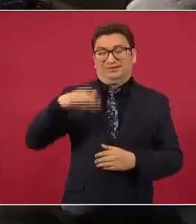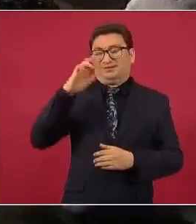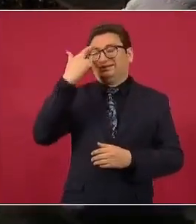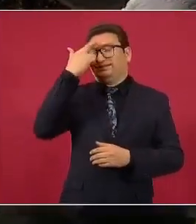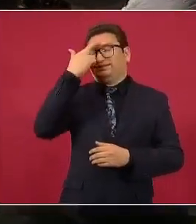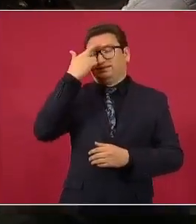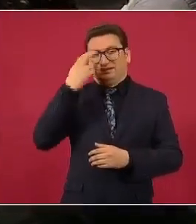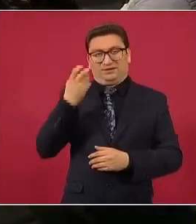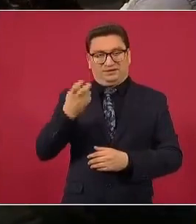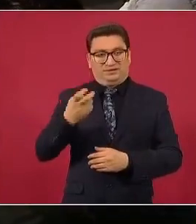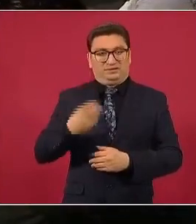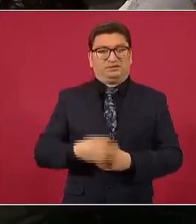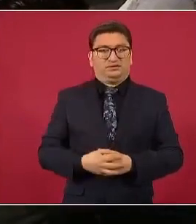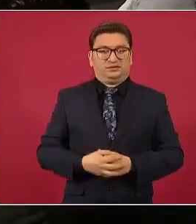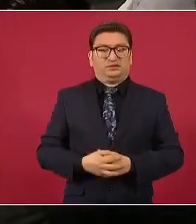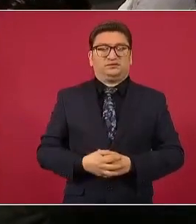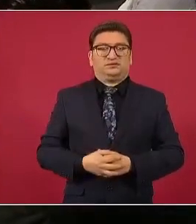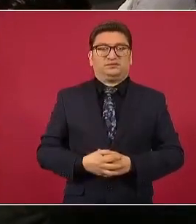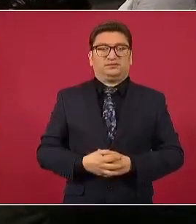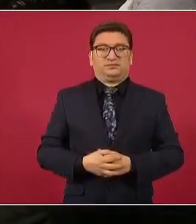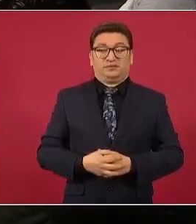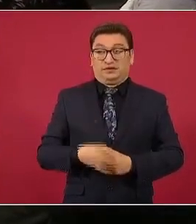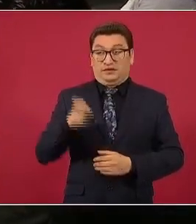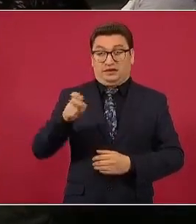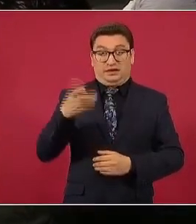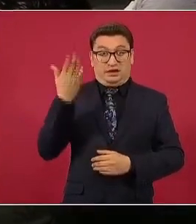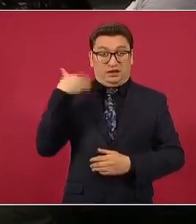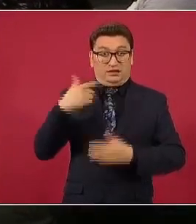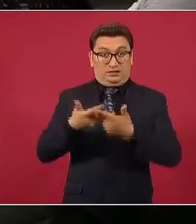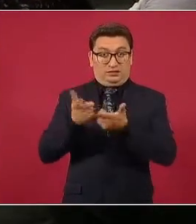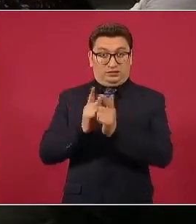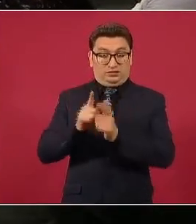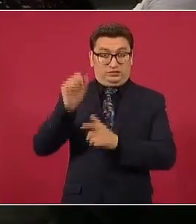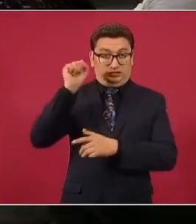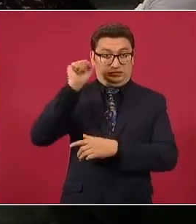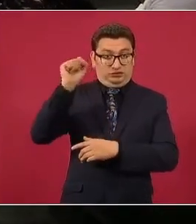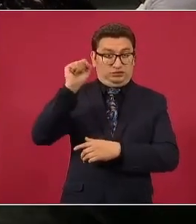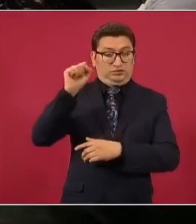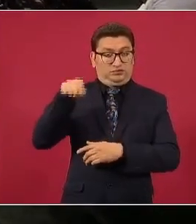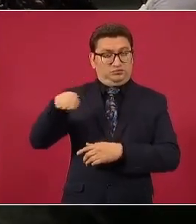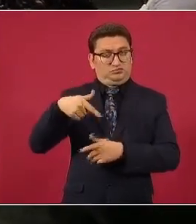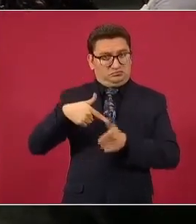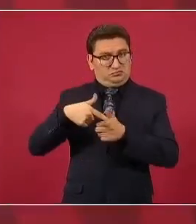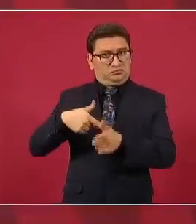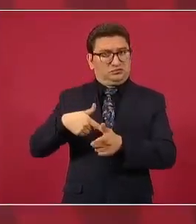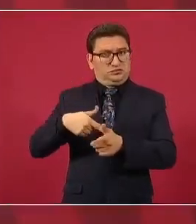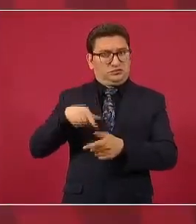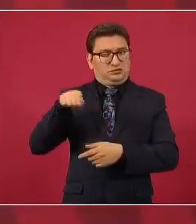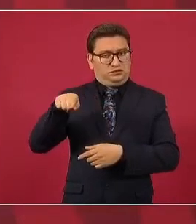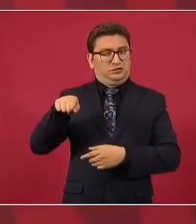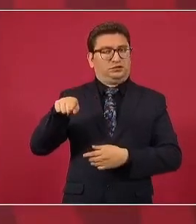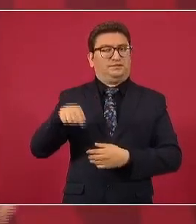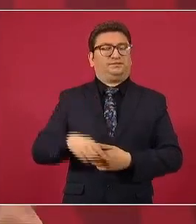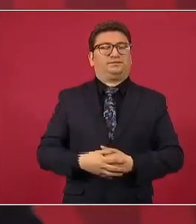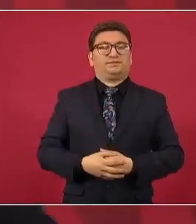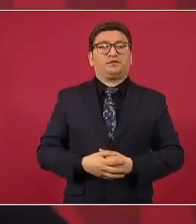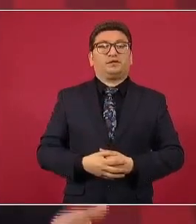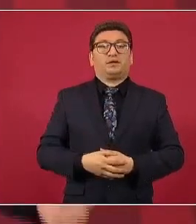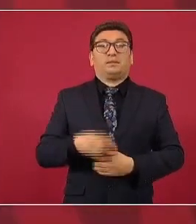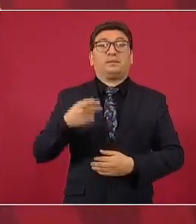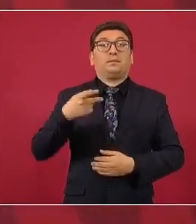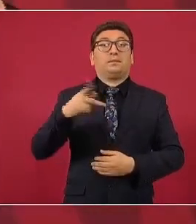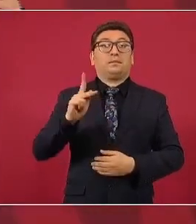recordando. Era uno de los sindicatos, sigue siendo, pero era